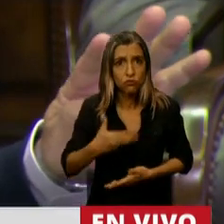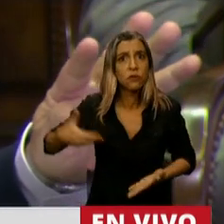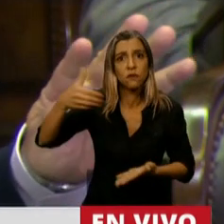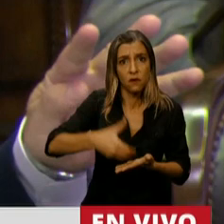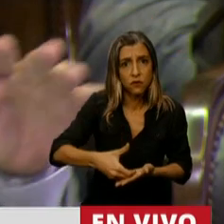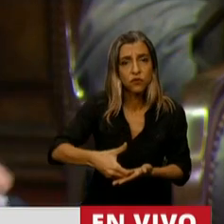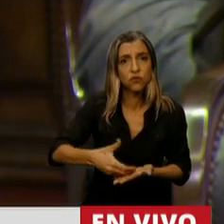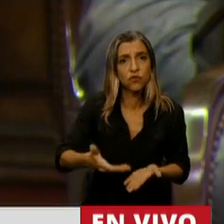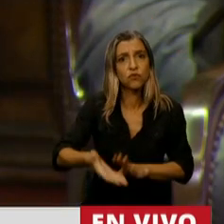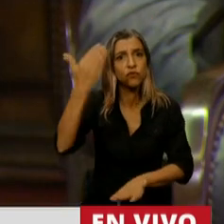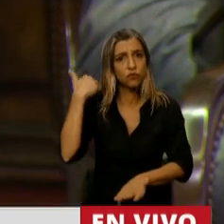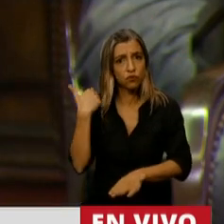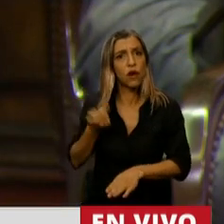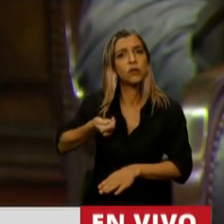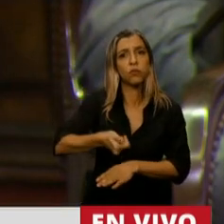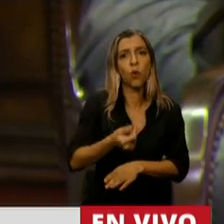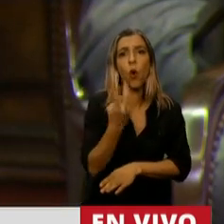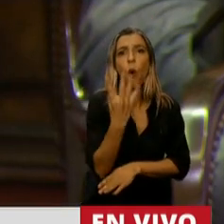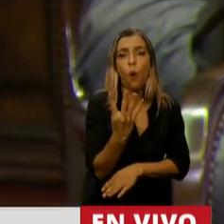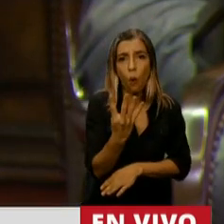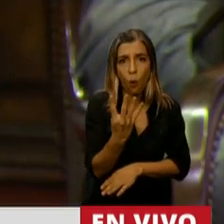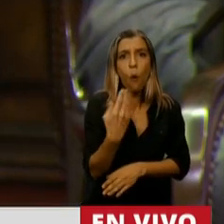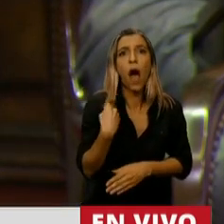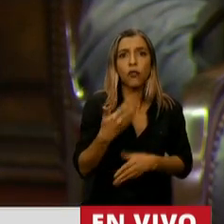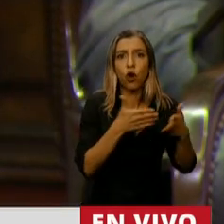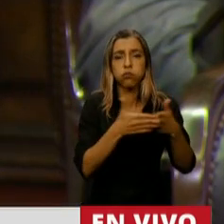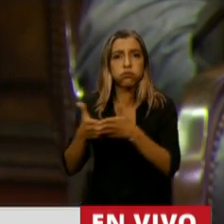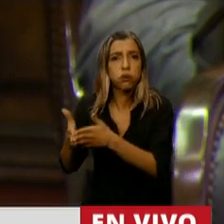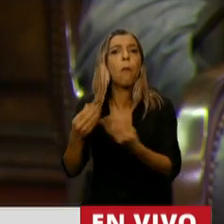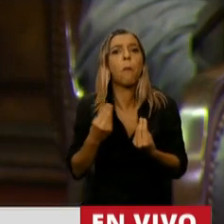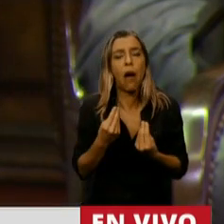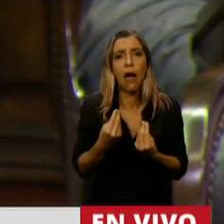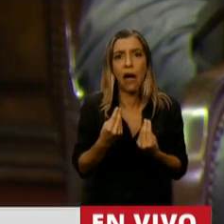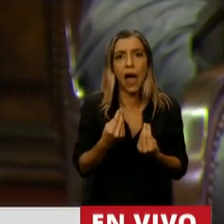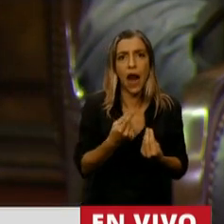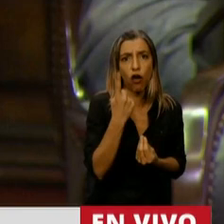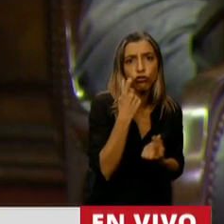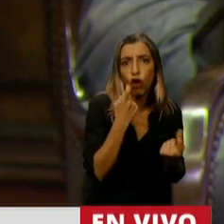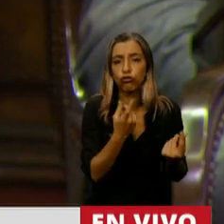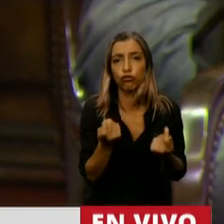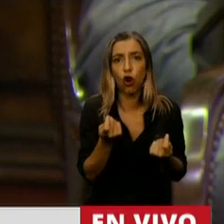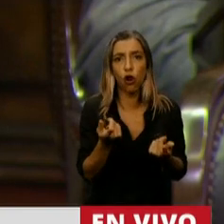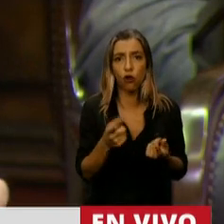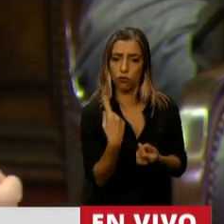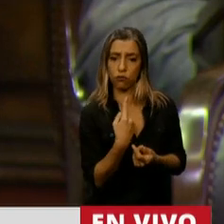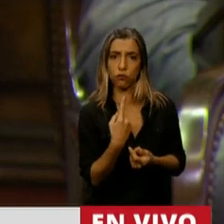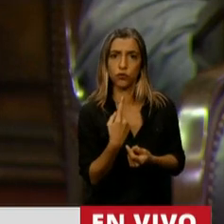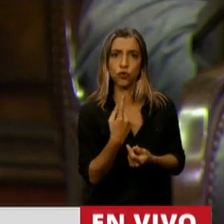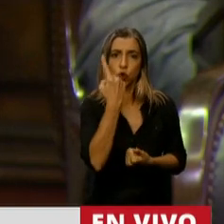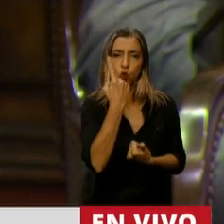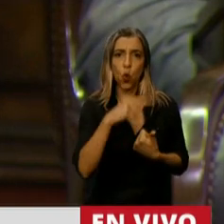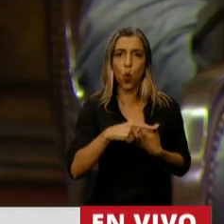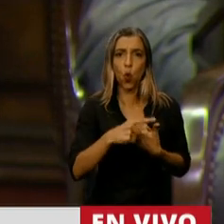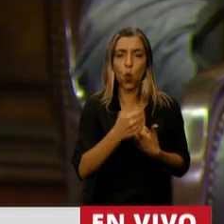cuatro patrullas marítimas los opere está en nuestro poder uno que se le hará